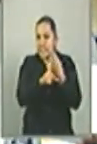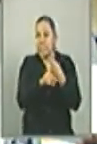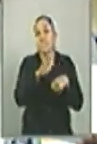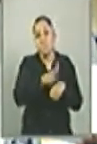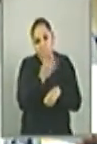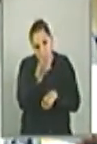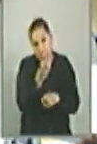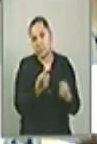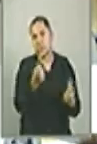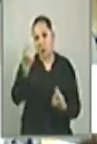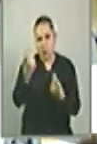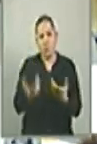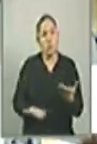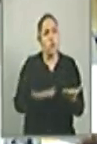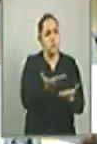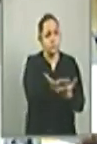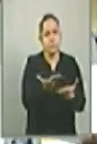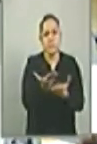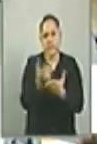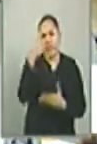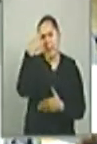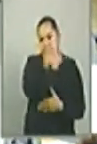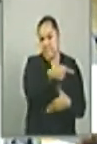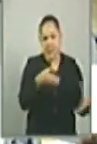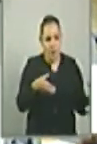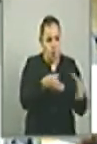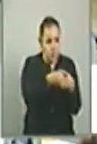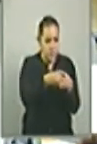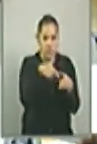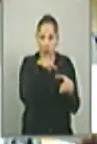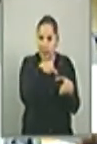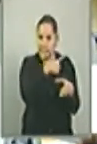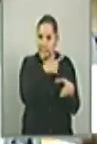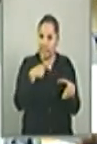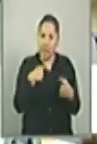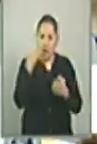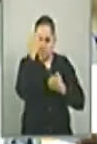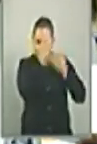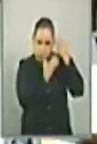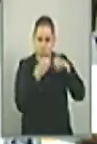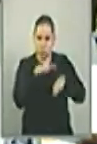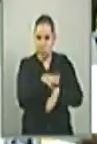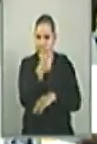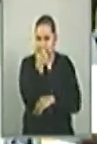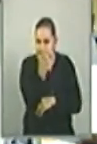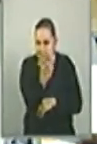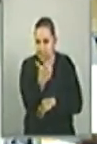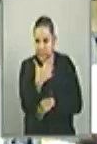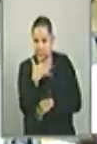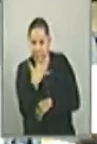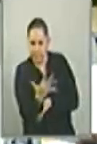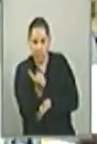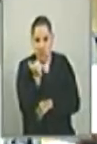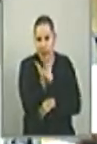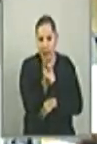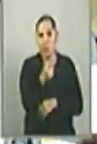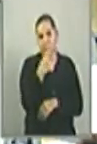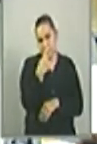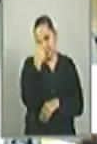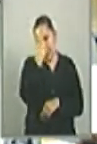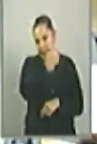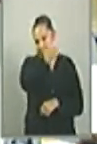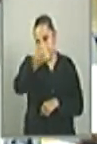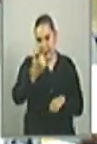unidades responsables del seguimiento financiero de operaciones inusuales en sus estados, mismo que también se ve obstruida por